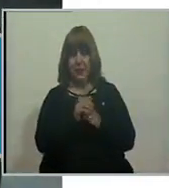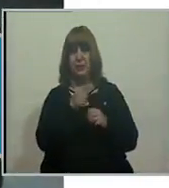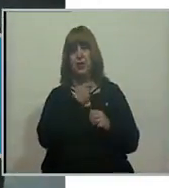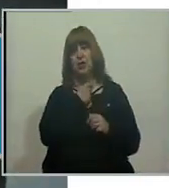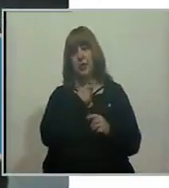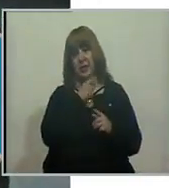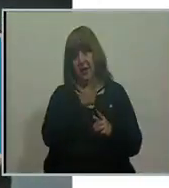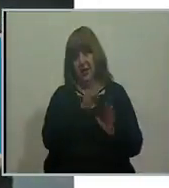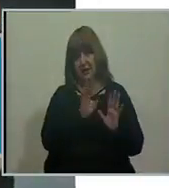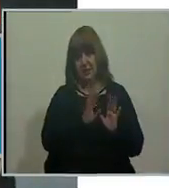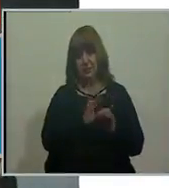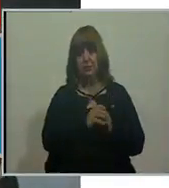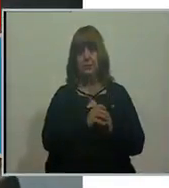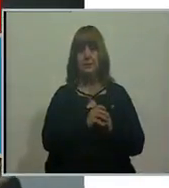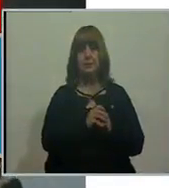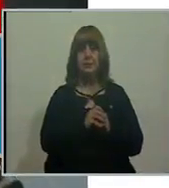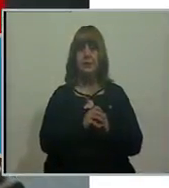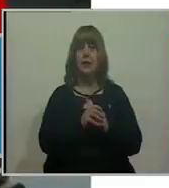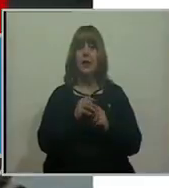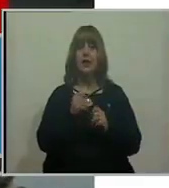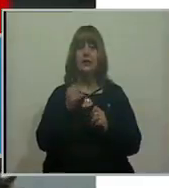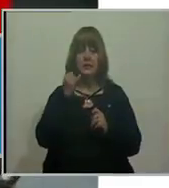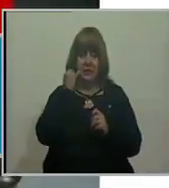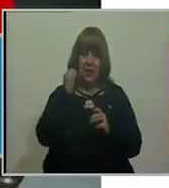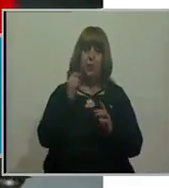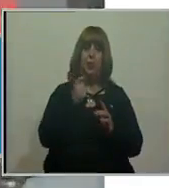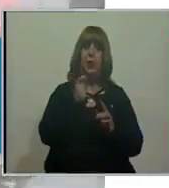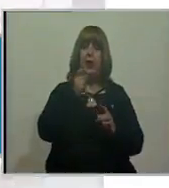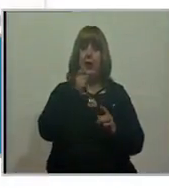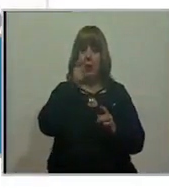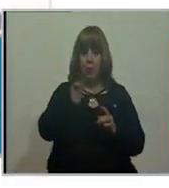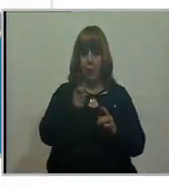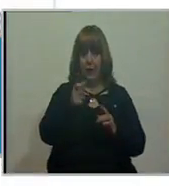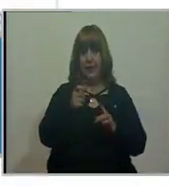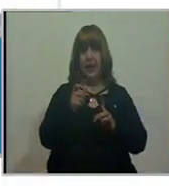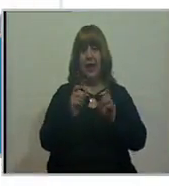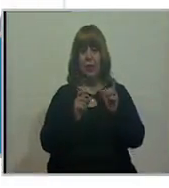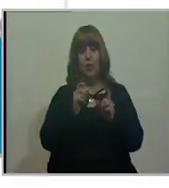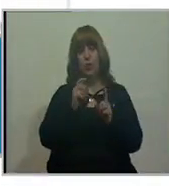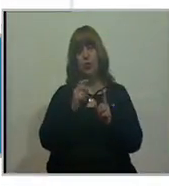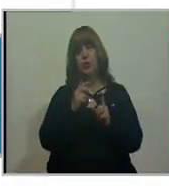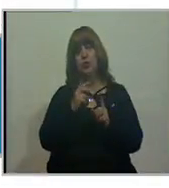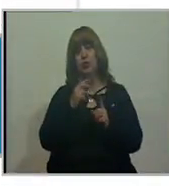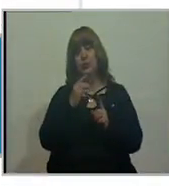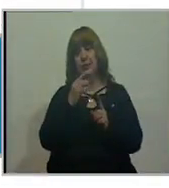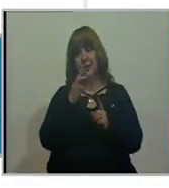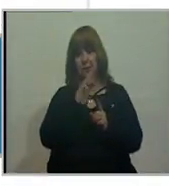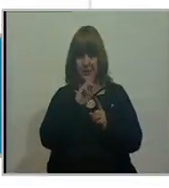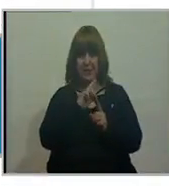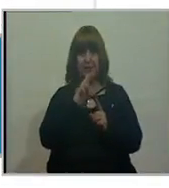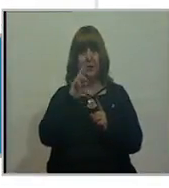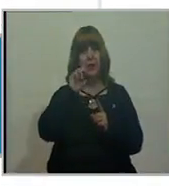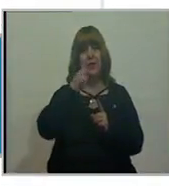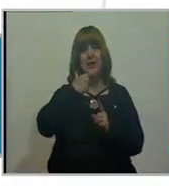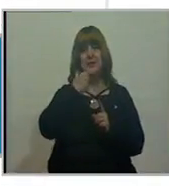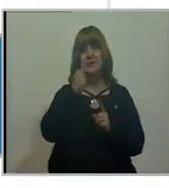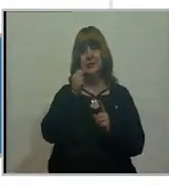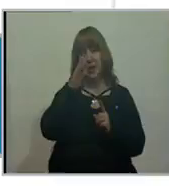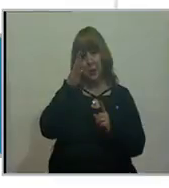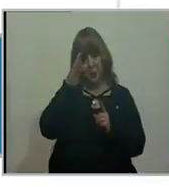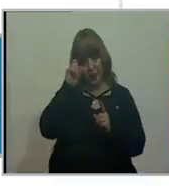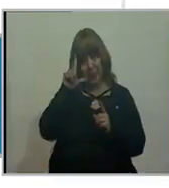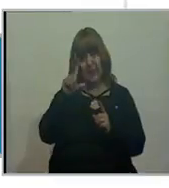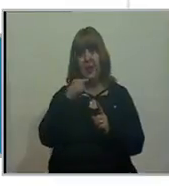interpretación. Lo que responde Granata tiene que ver con un tuit que le manda Isabel, otra chica en Twitter, le dice: Amalia, el aborto ya